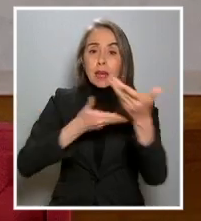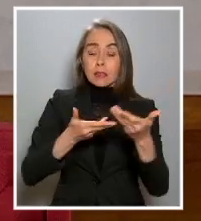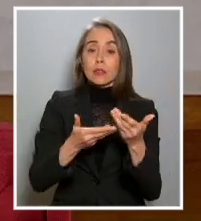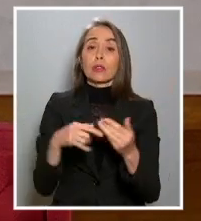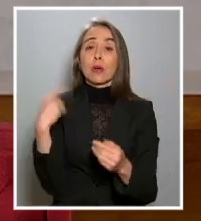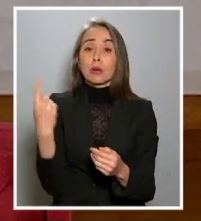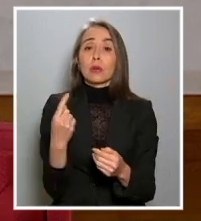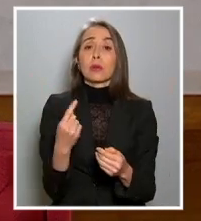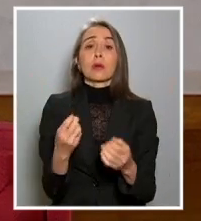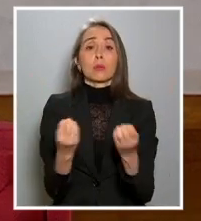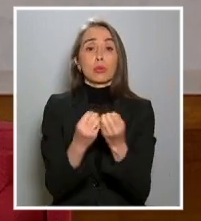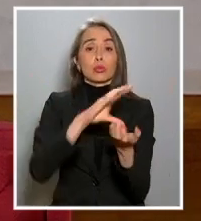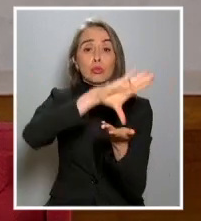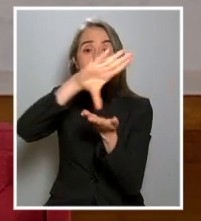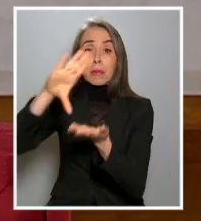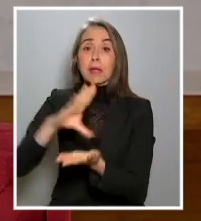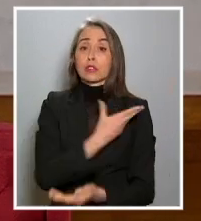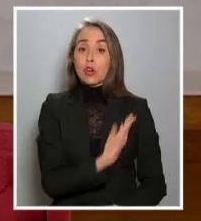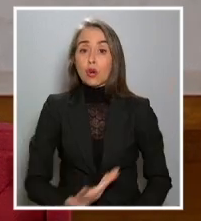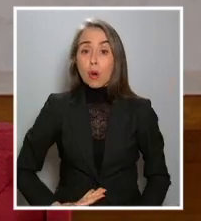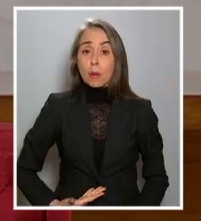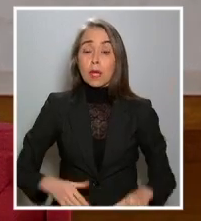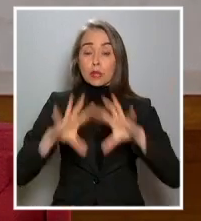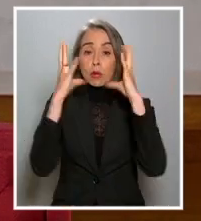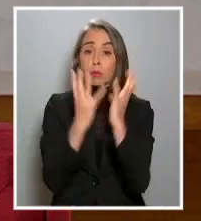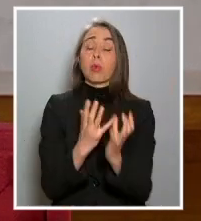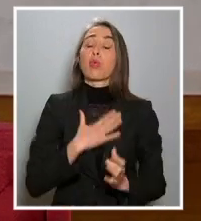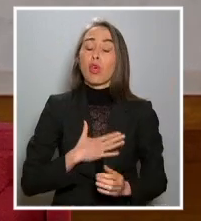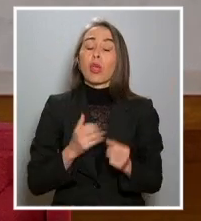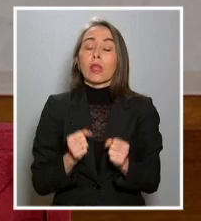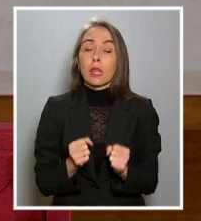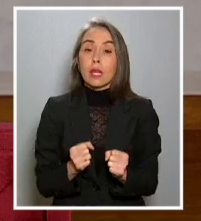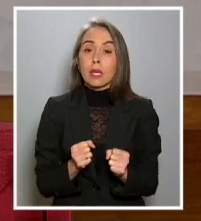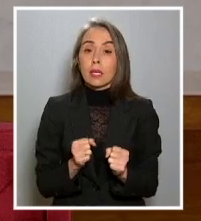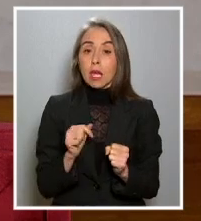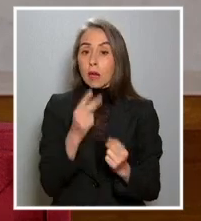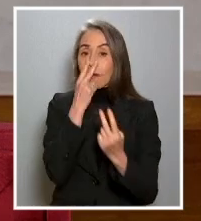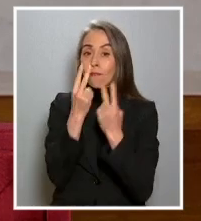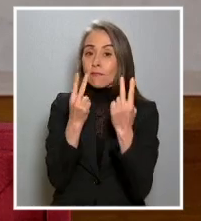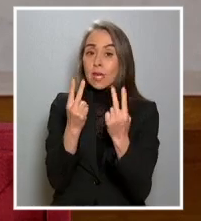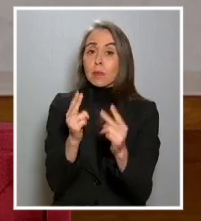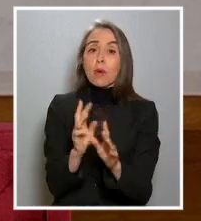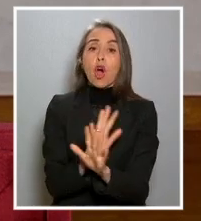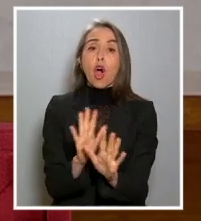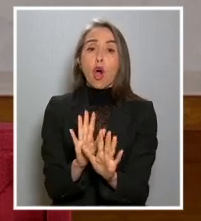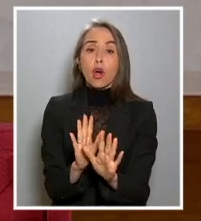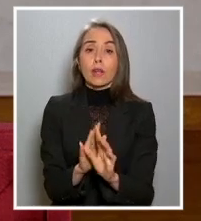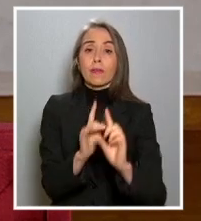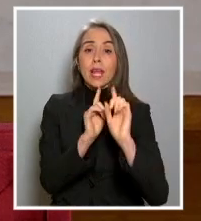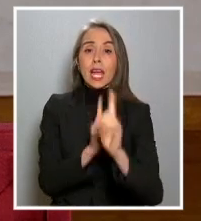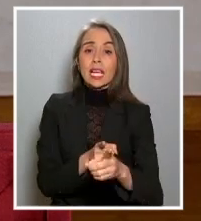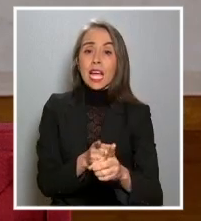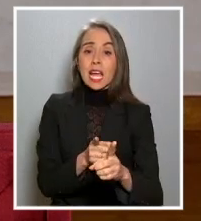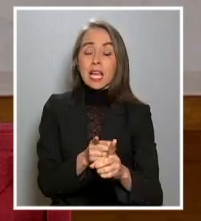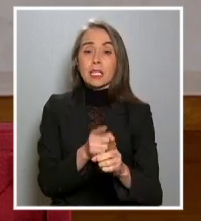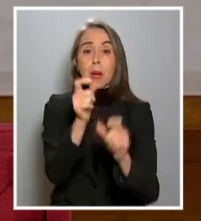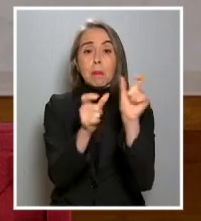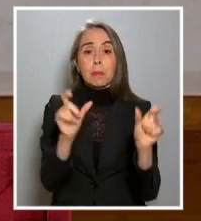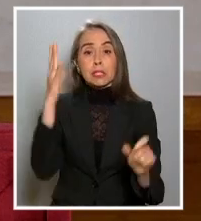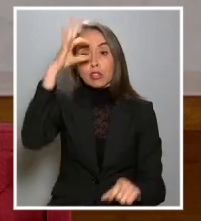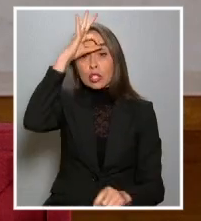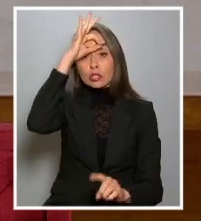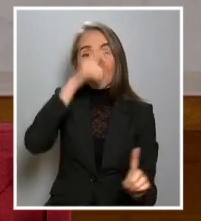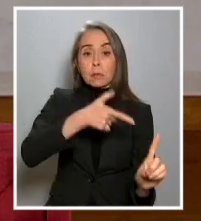gran parte de los pueblos y gobiernos del mundo, hoy vemos con horror cómo la guerra y la matanza de inocentes